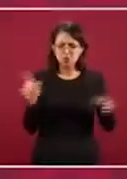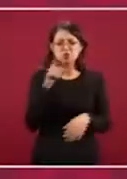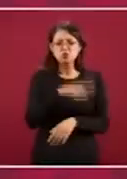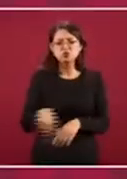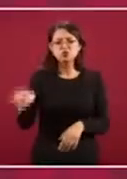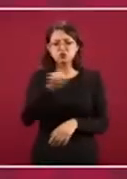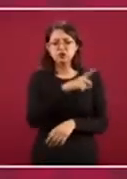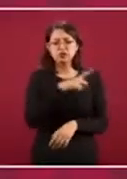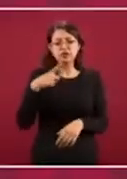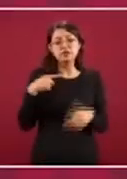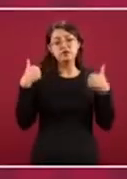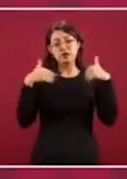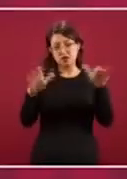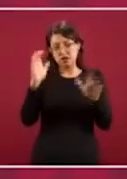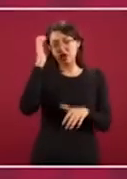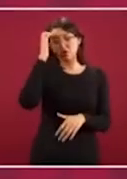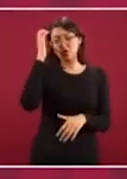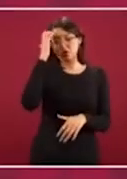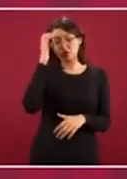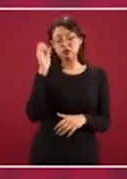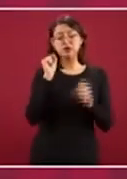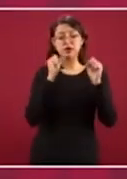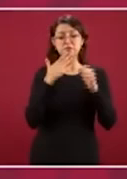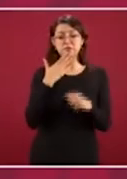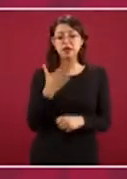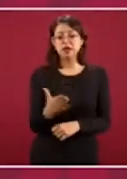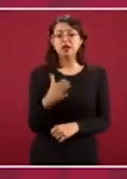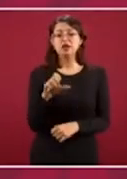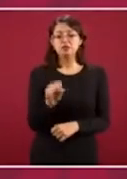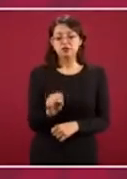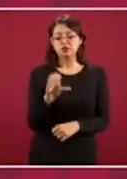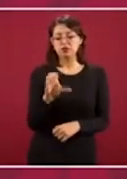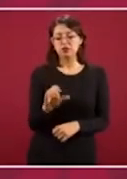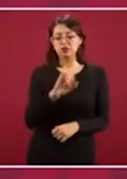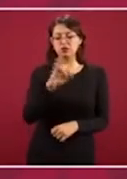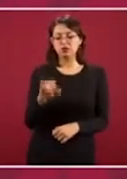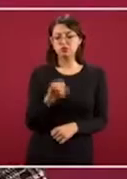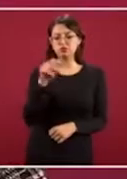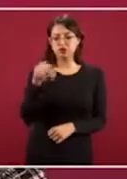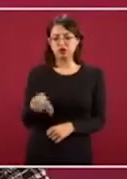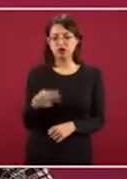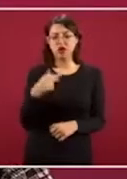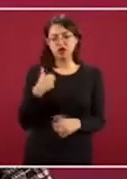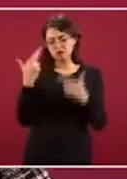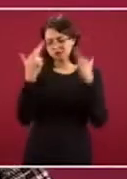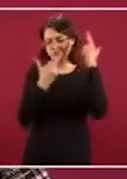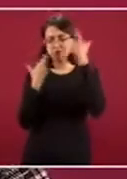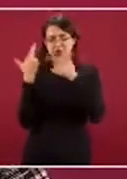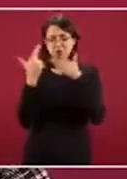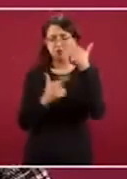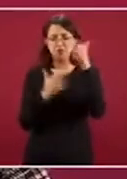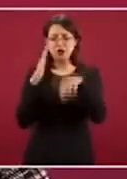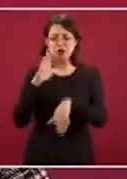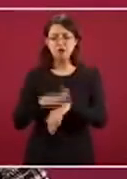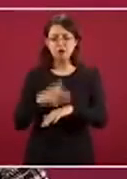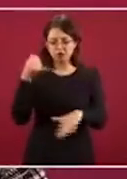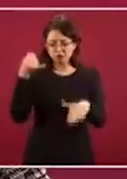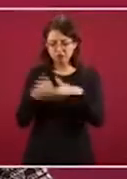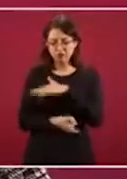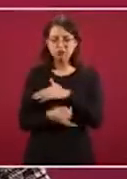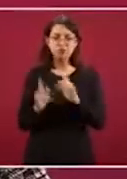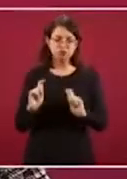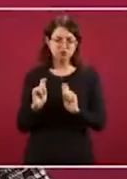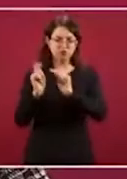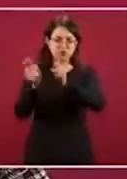acorde vengo de la curso muy bien la suprema corte de justicia de la nación está analizando actualmente este tema